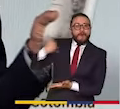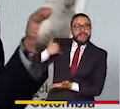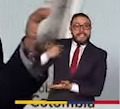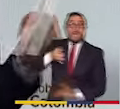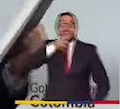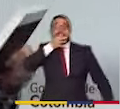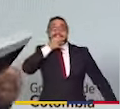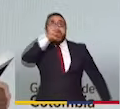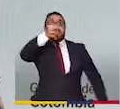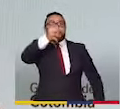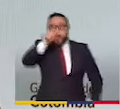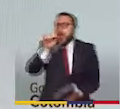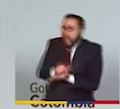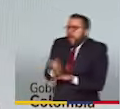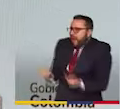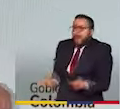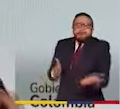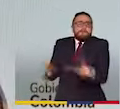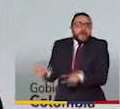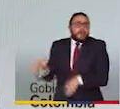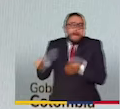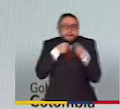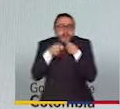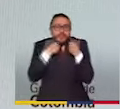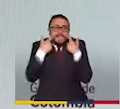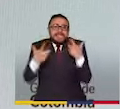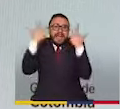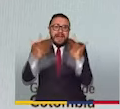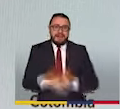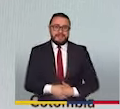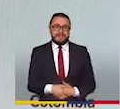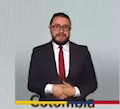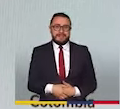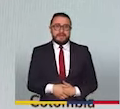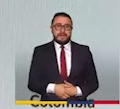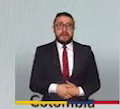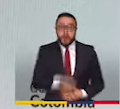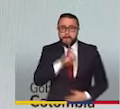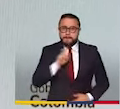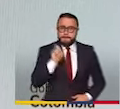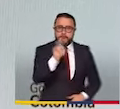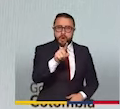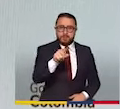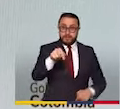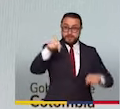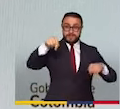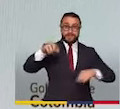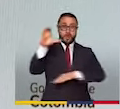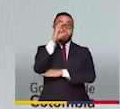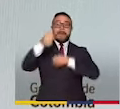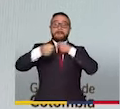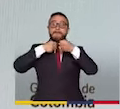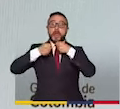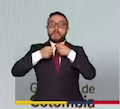periodista. ¿A quiénes matan en Colombia siendo